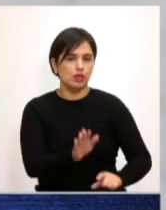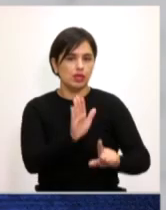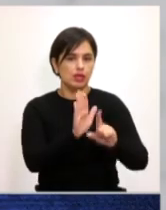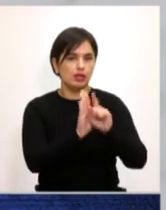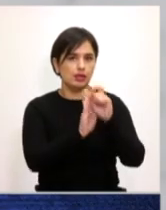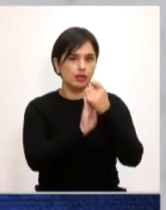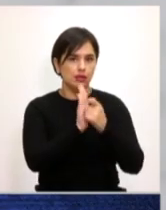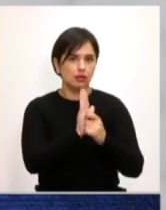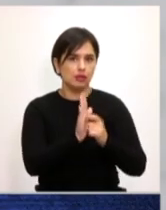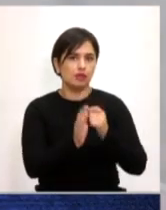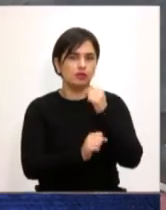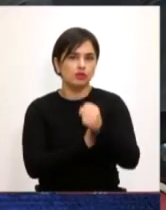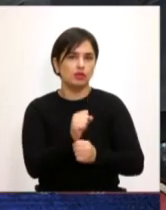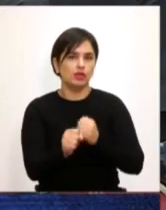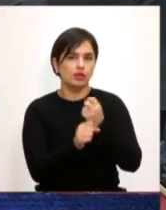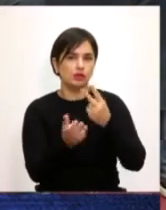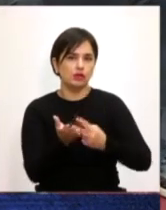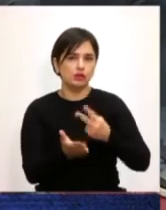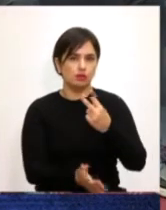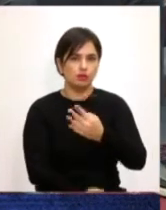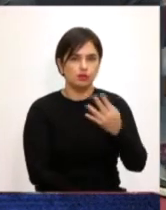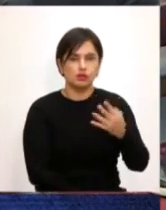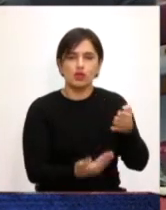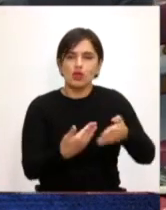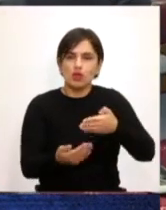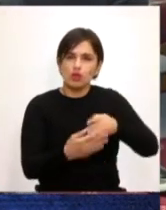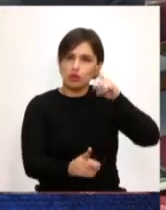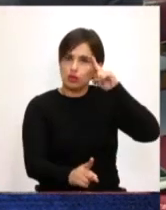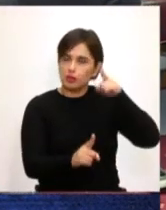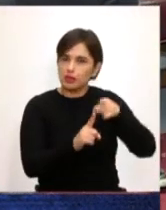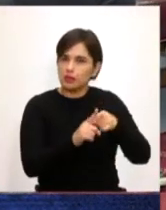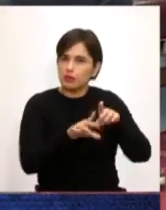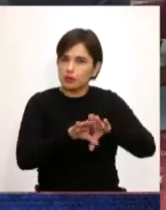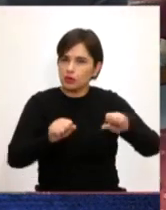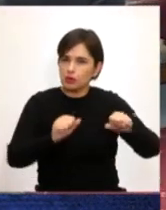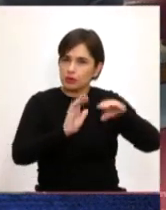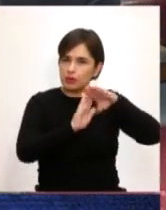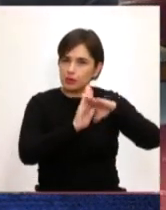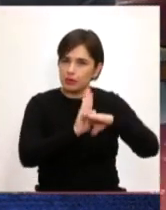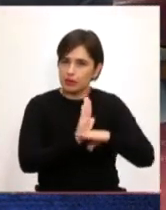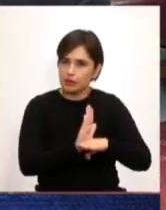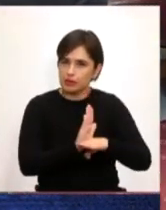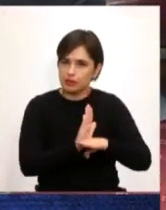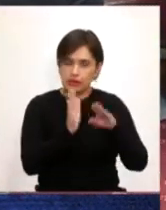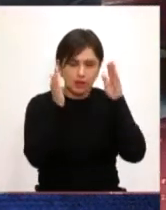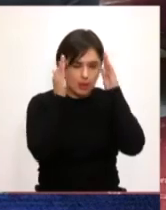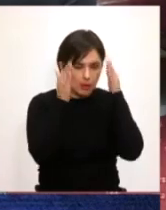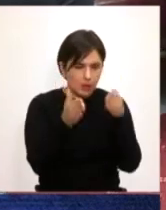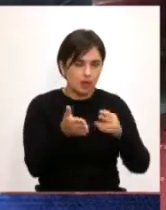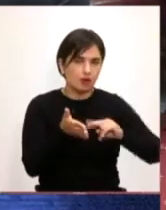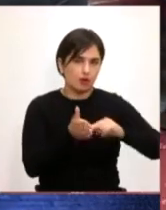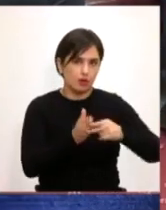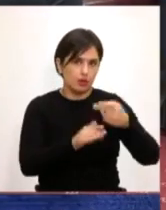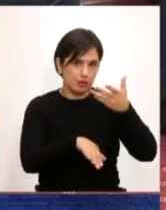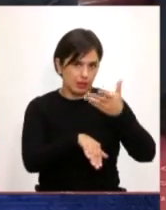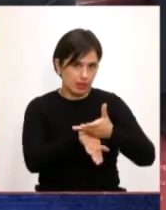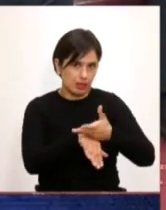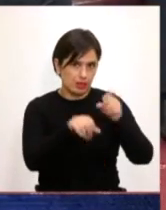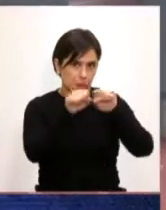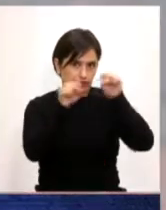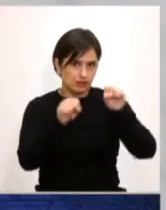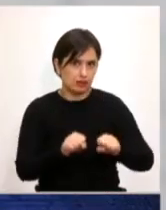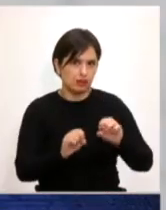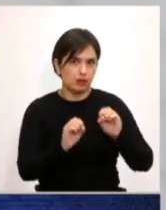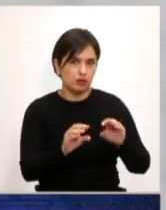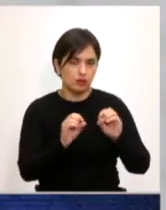Presupuesto 2024, el cual buscó comprometer diversas medidas para abordar los problemas que existen en nuestro sistema